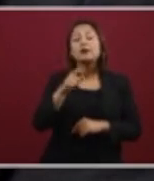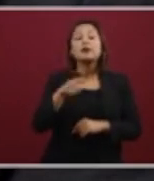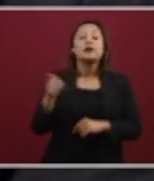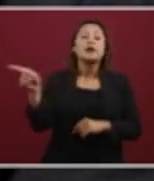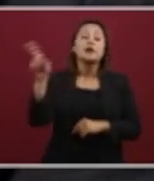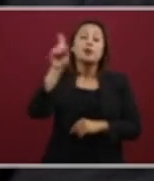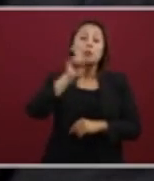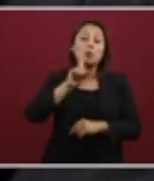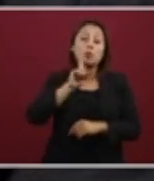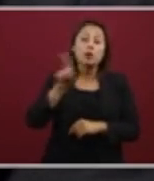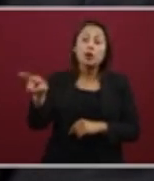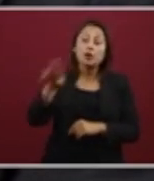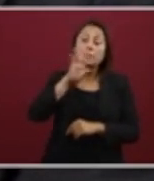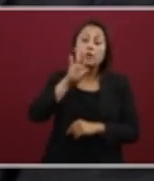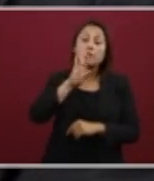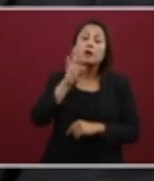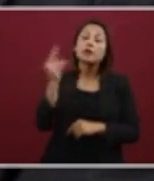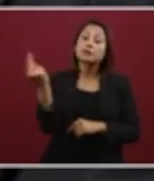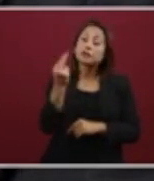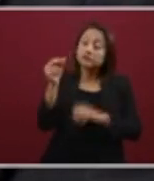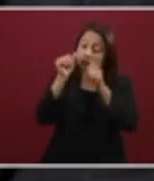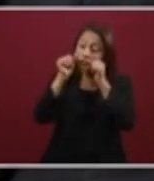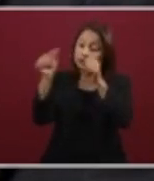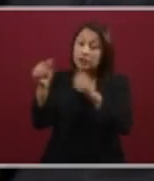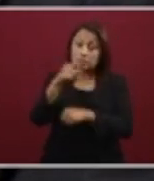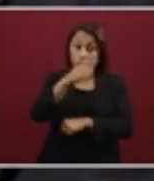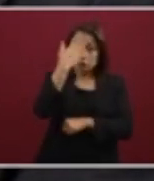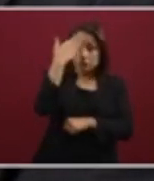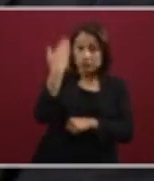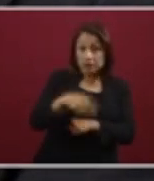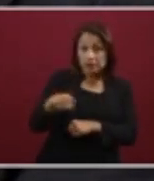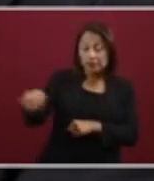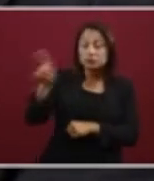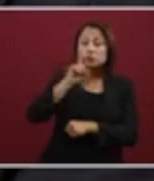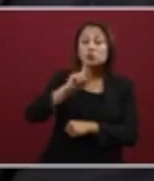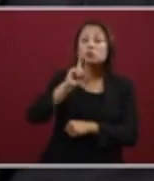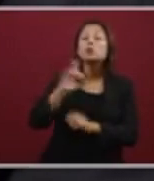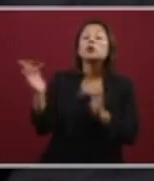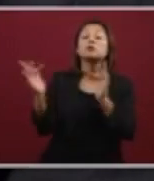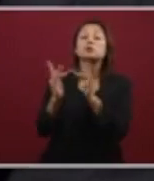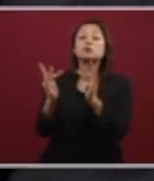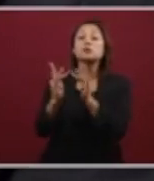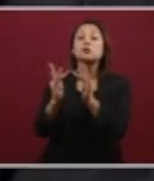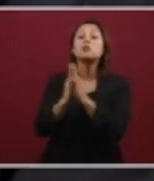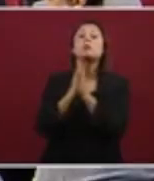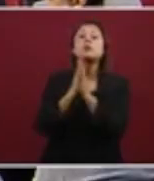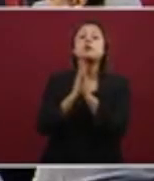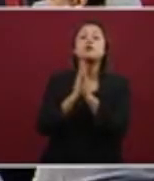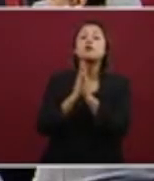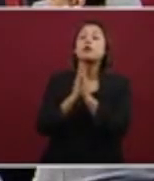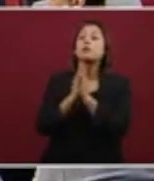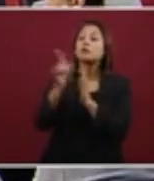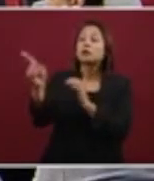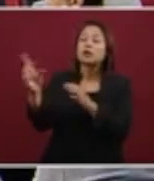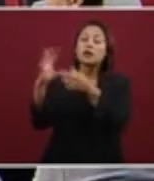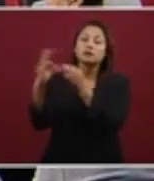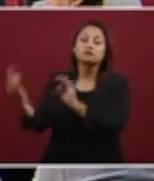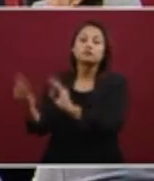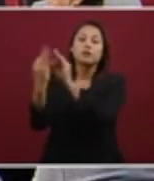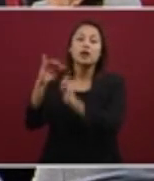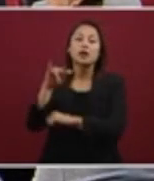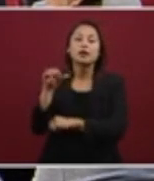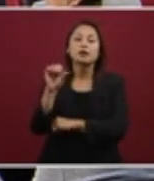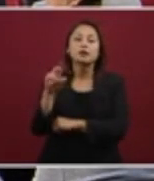Si tú tienes la comunicación con ella, que se ponen de acuerdo con Jesús para que la